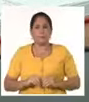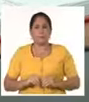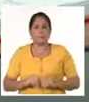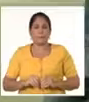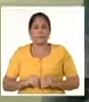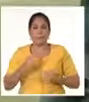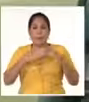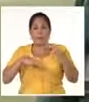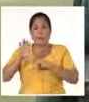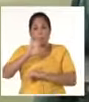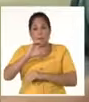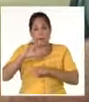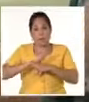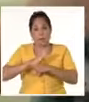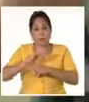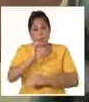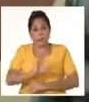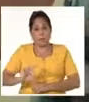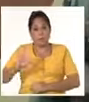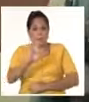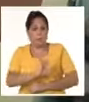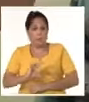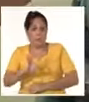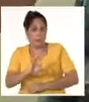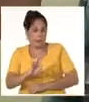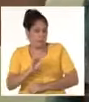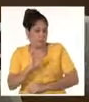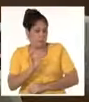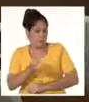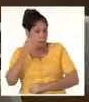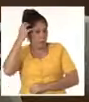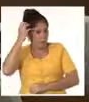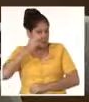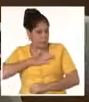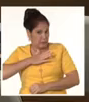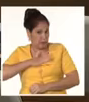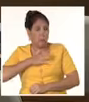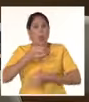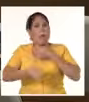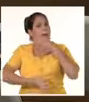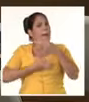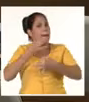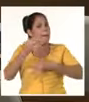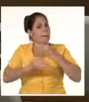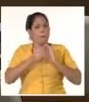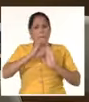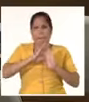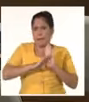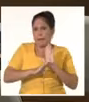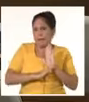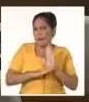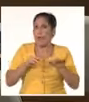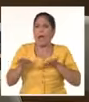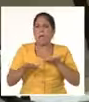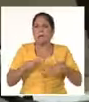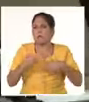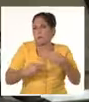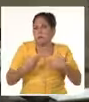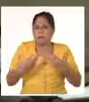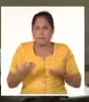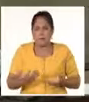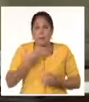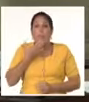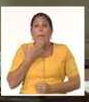ministerios y organismos de la Administración central del Estado expusieron medidas y acciones que